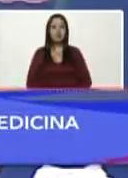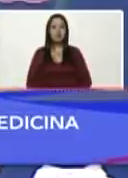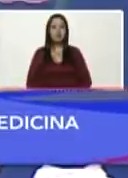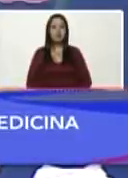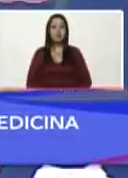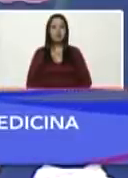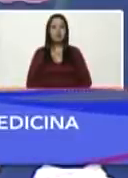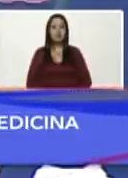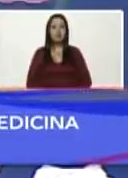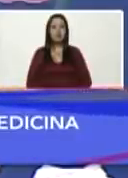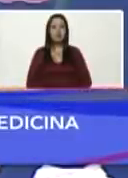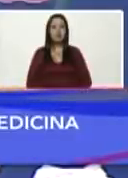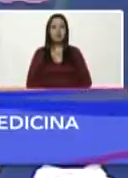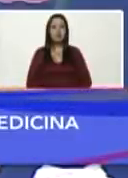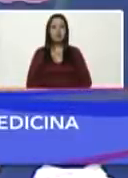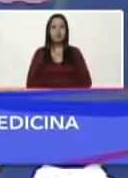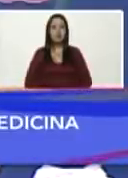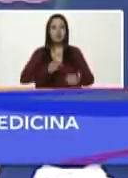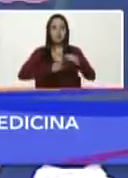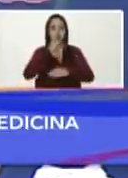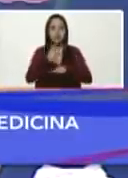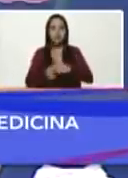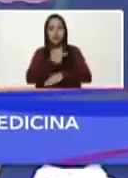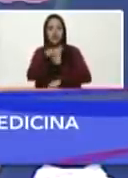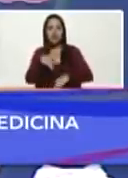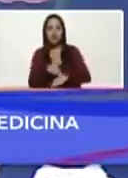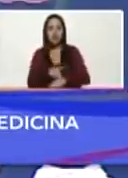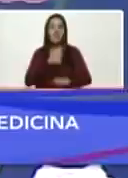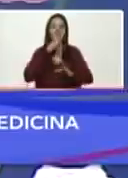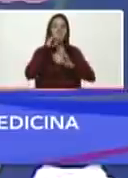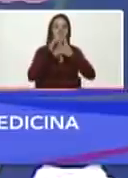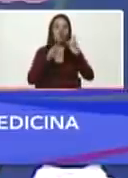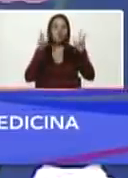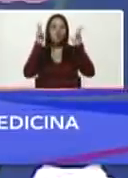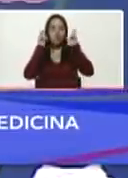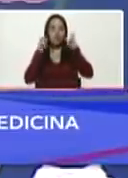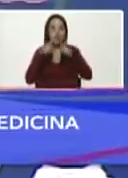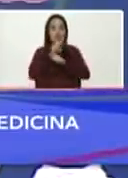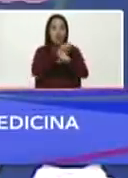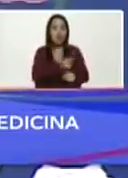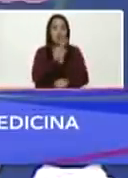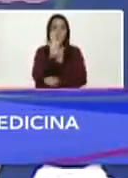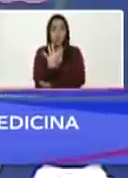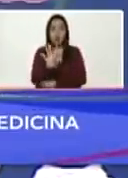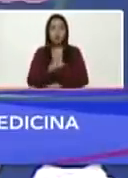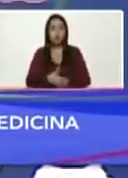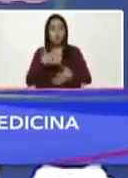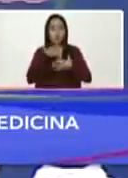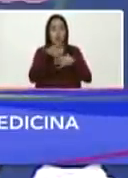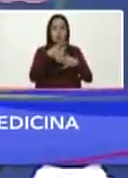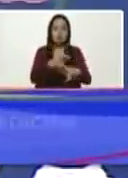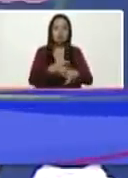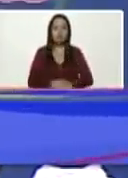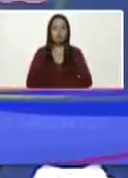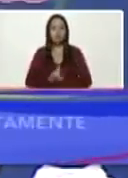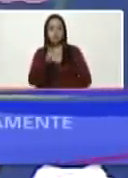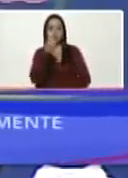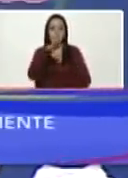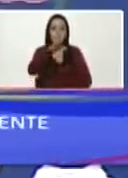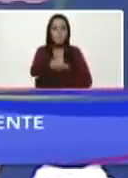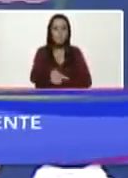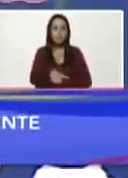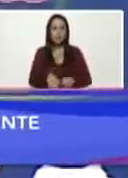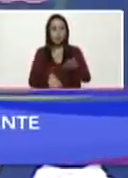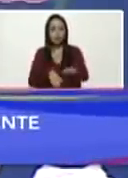Bueno. Programa Nacional de Fonoaudiología. Graduamos 4 en fonoaudiología. Interesante. Dimos el primer paso, pues.